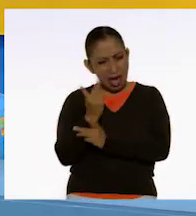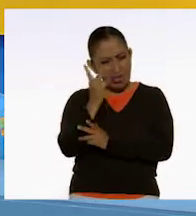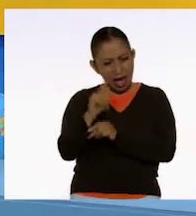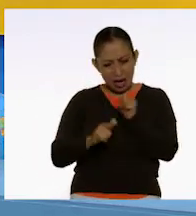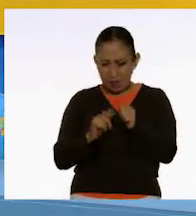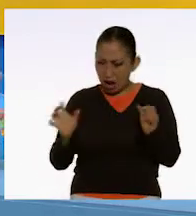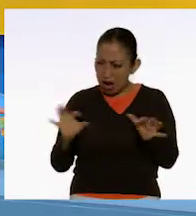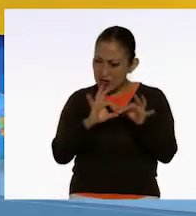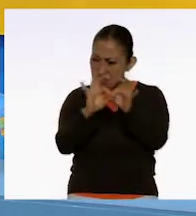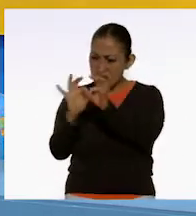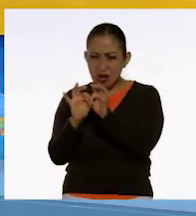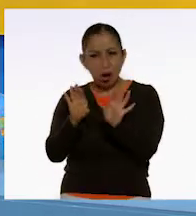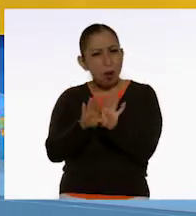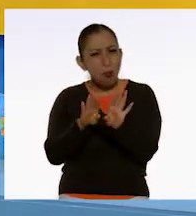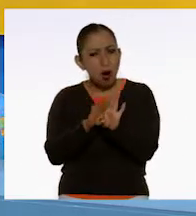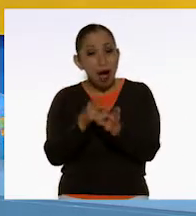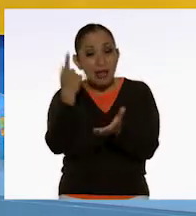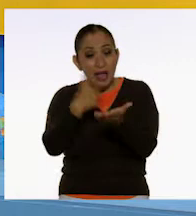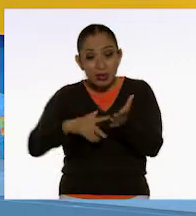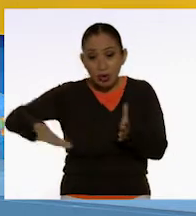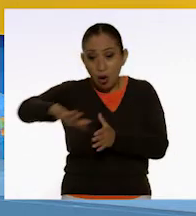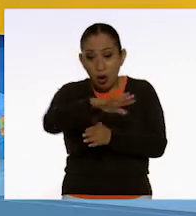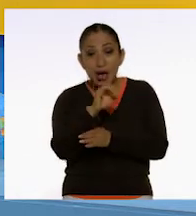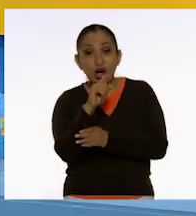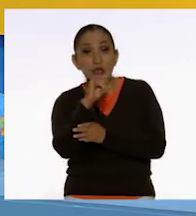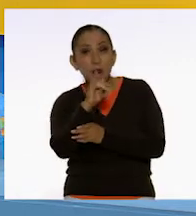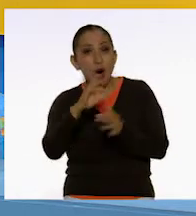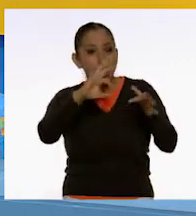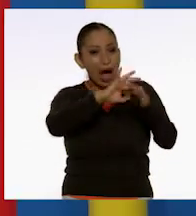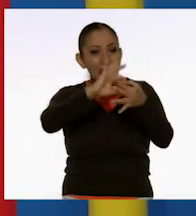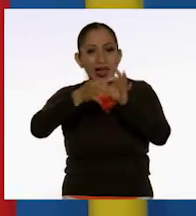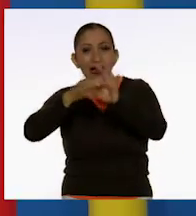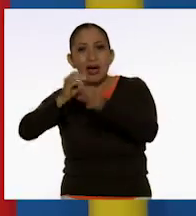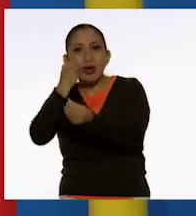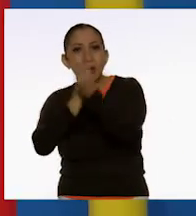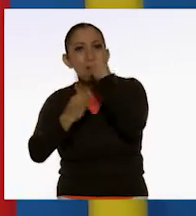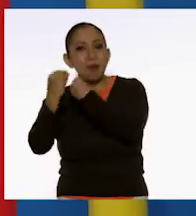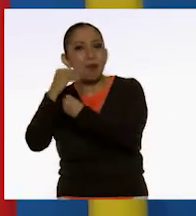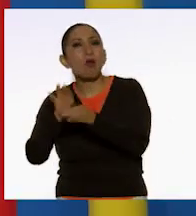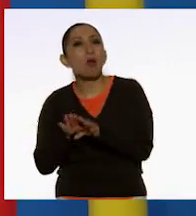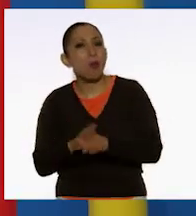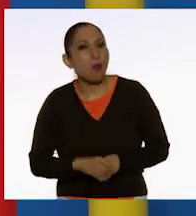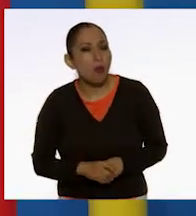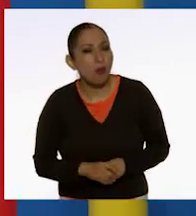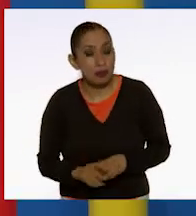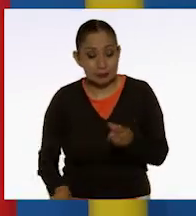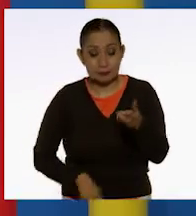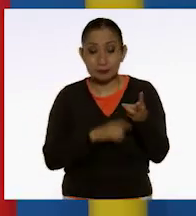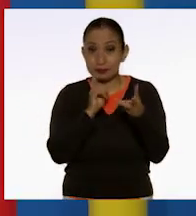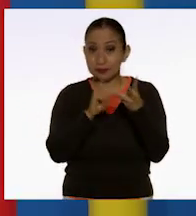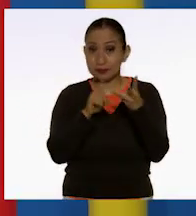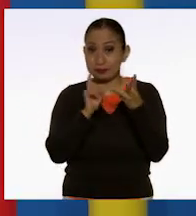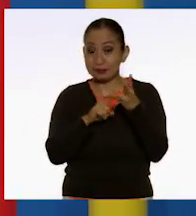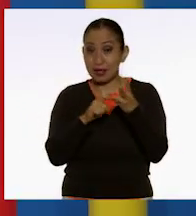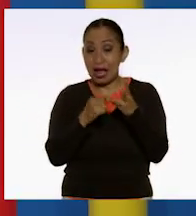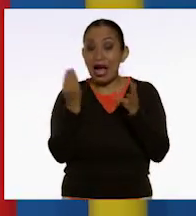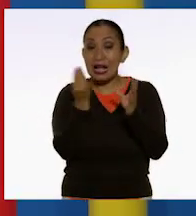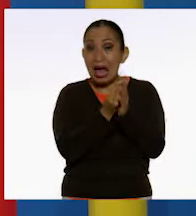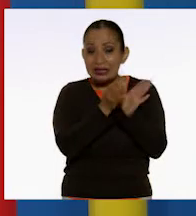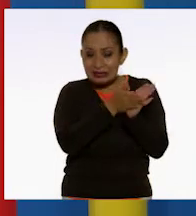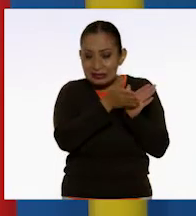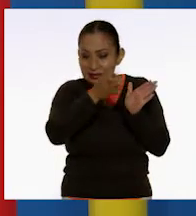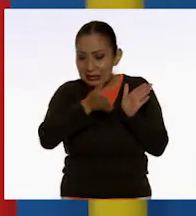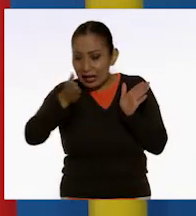animales? ¿Cómo funcionan los ecosistemas y las cadenas alimentarias? Bien, y en la tercera parte de las clases trataremos